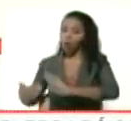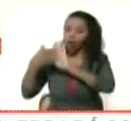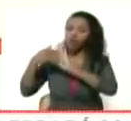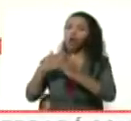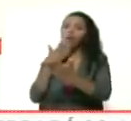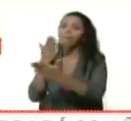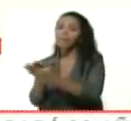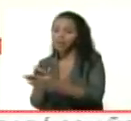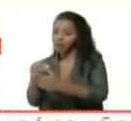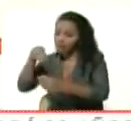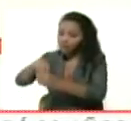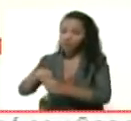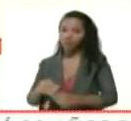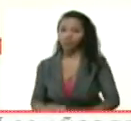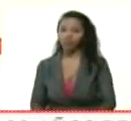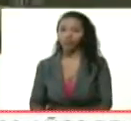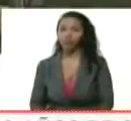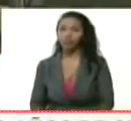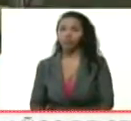piden invasión.